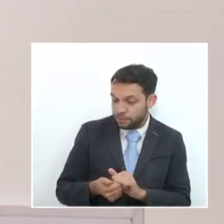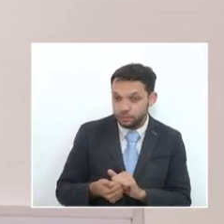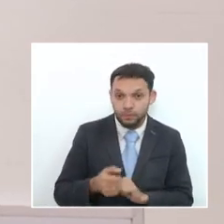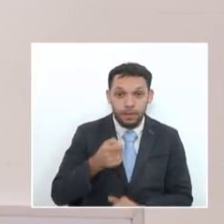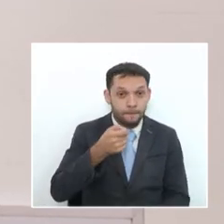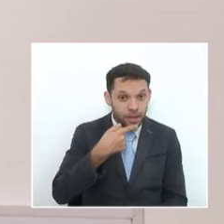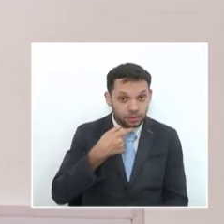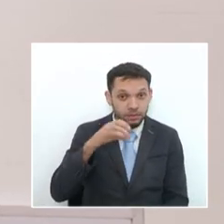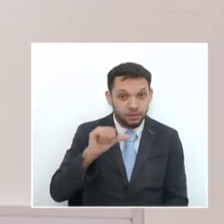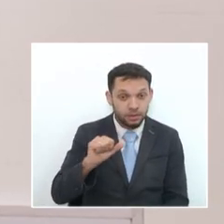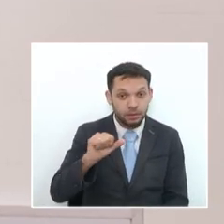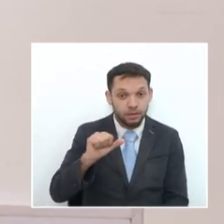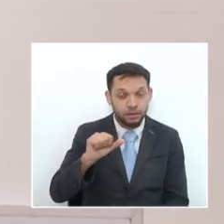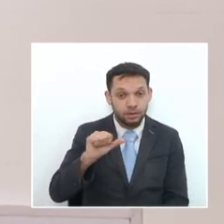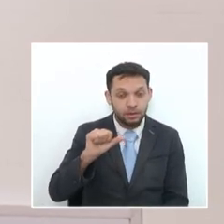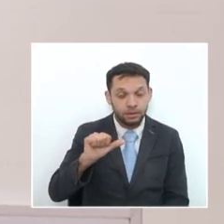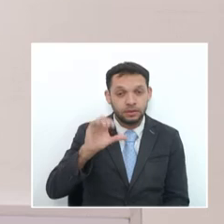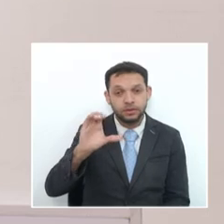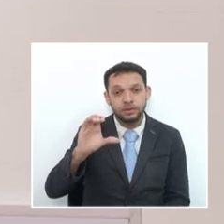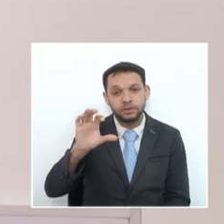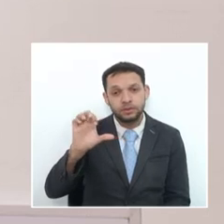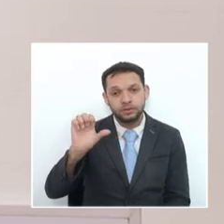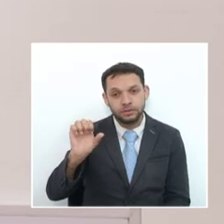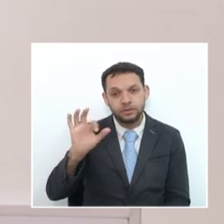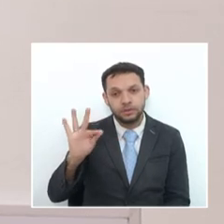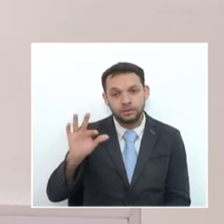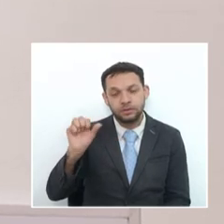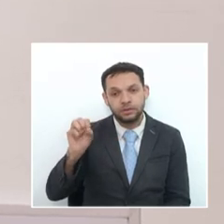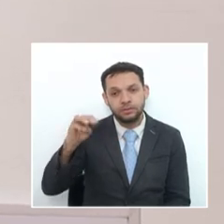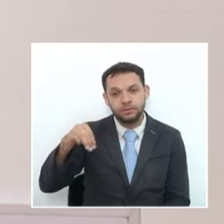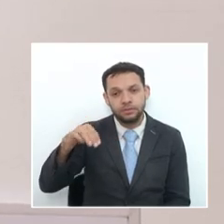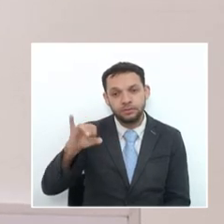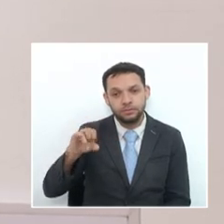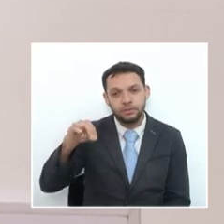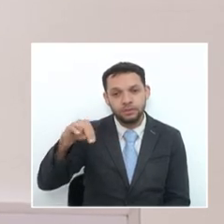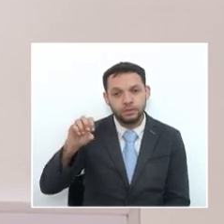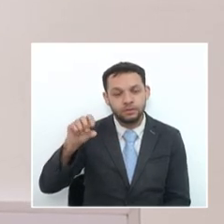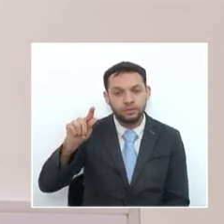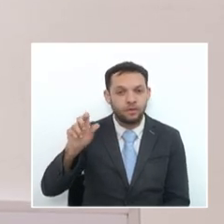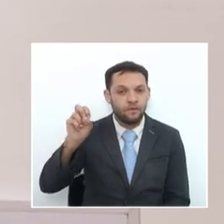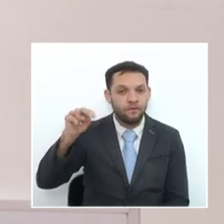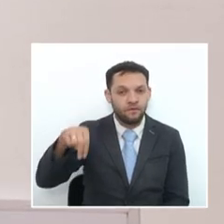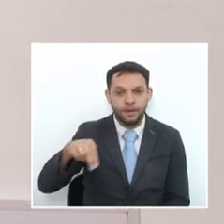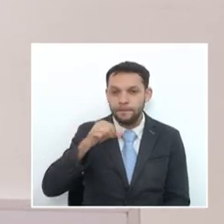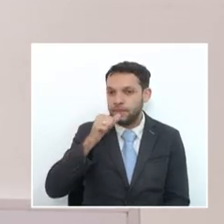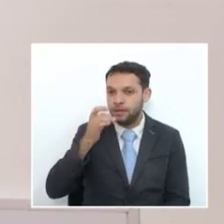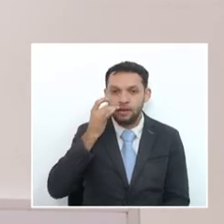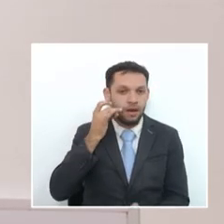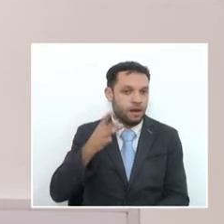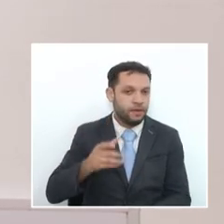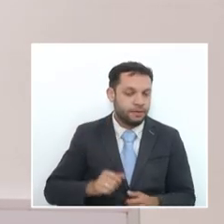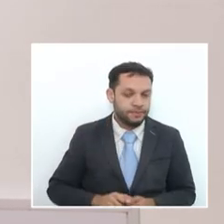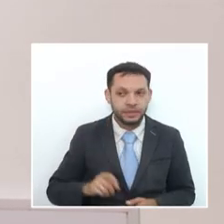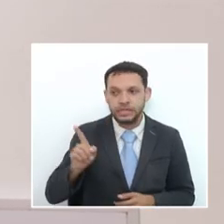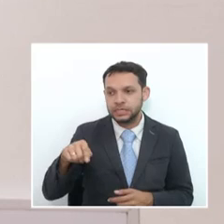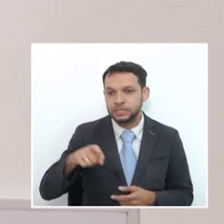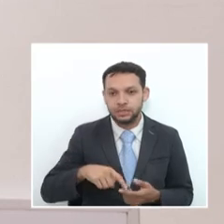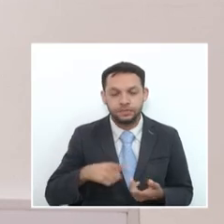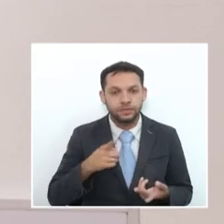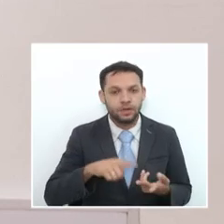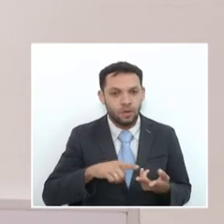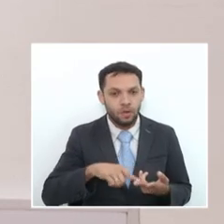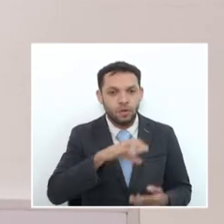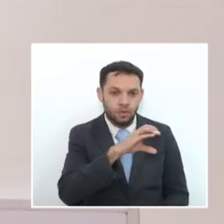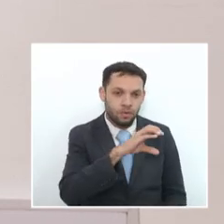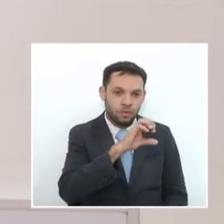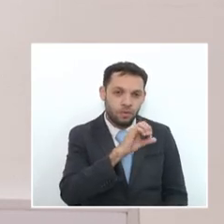acetaminofén. Esto se maneja con buena alimentación, con un buen colágeno. Ahí tienen ese que es bien